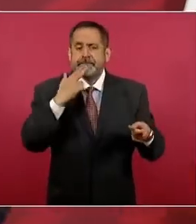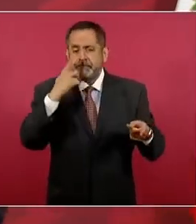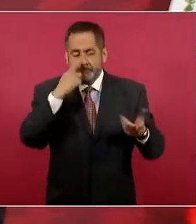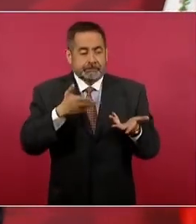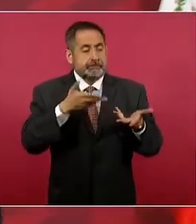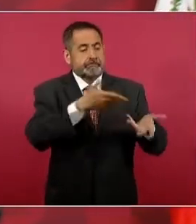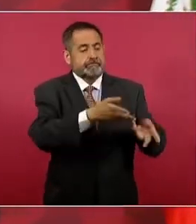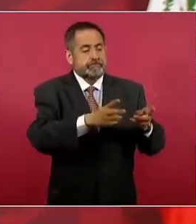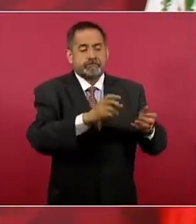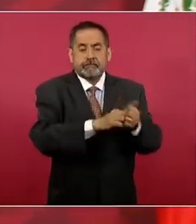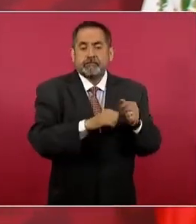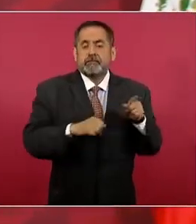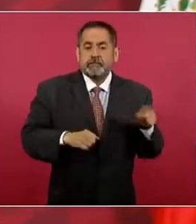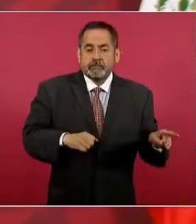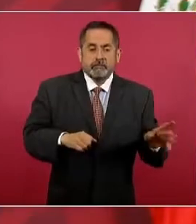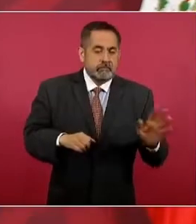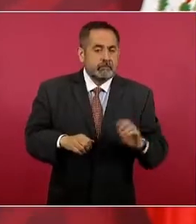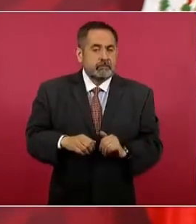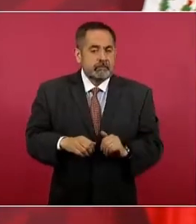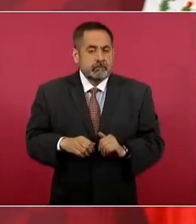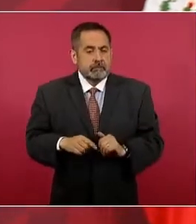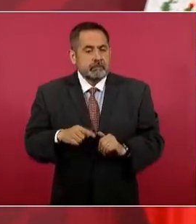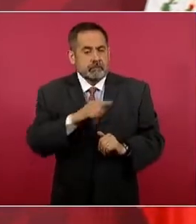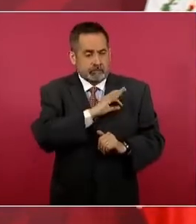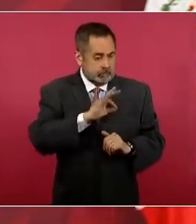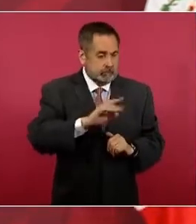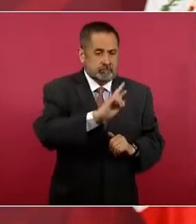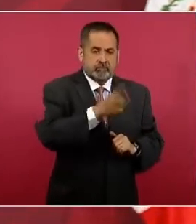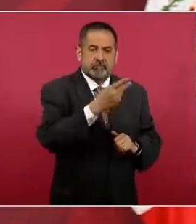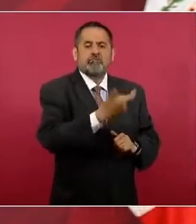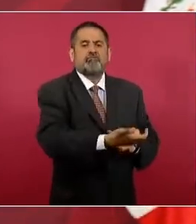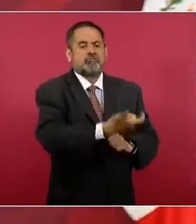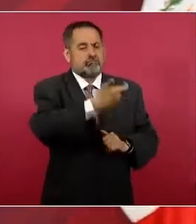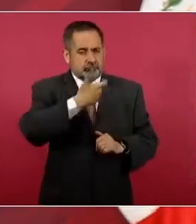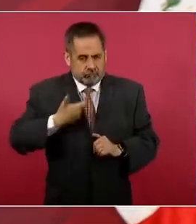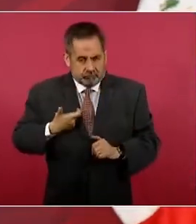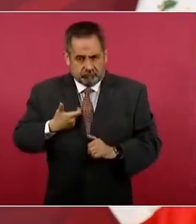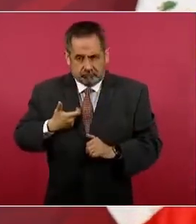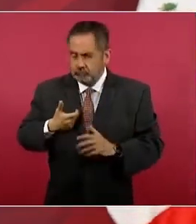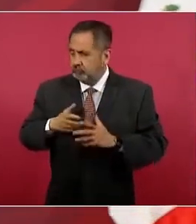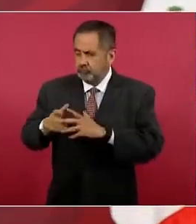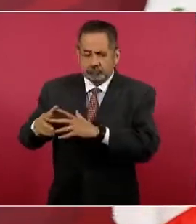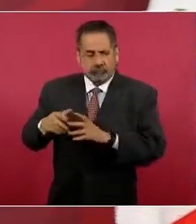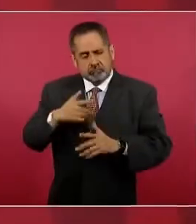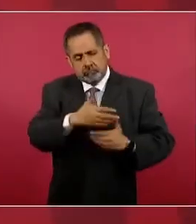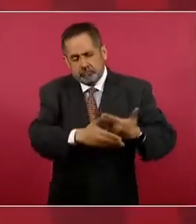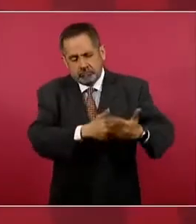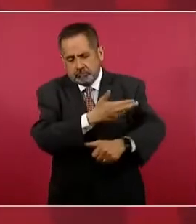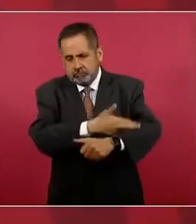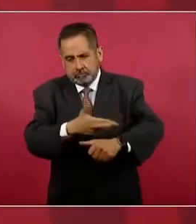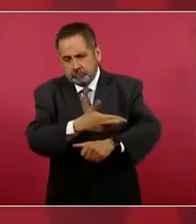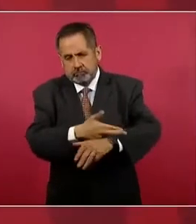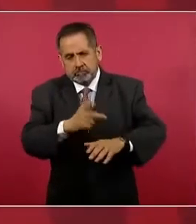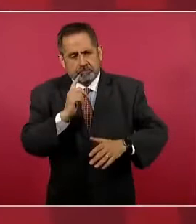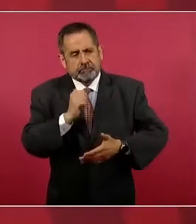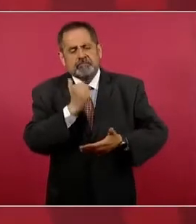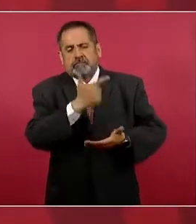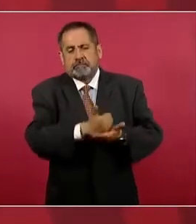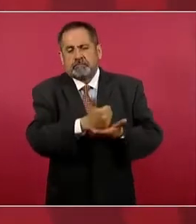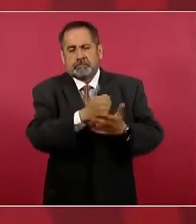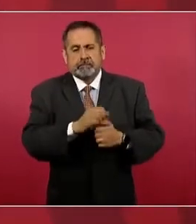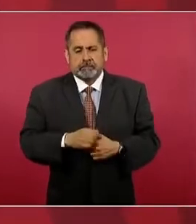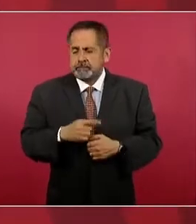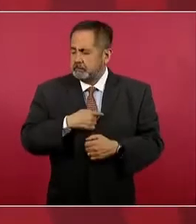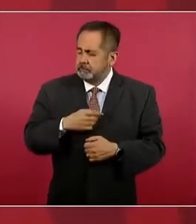plantearle que podía reparar el daño y eso le ayudaba en su proceso, y